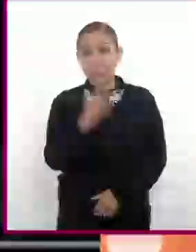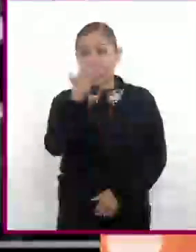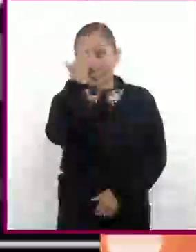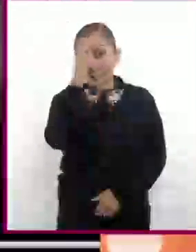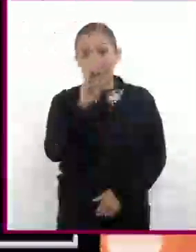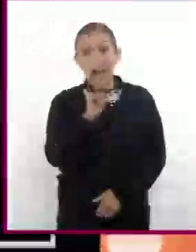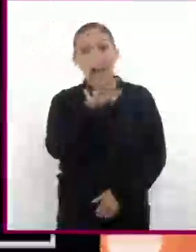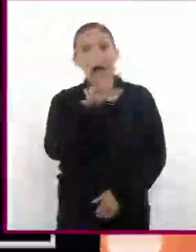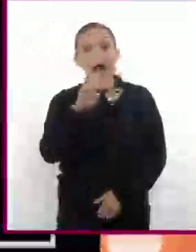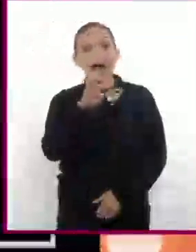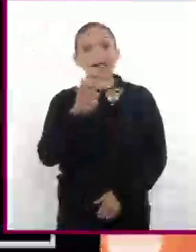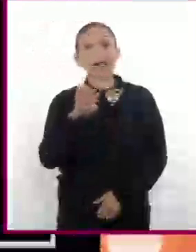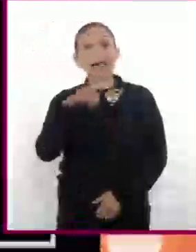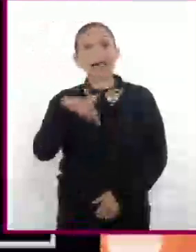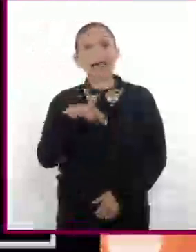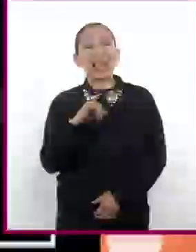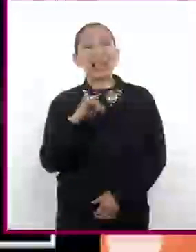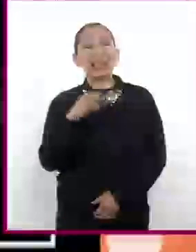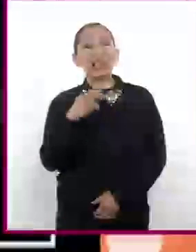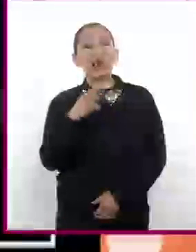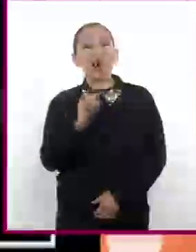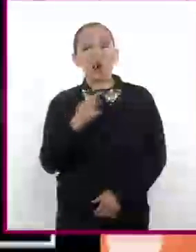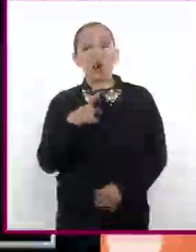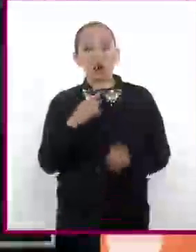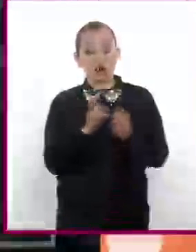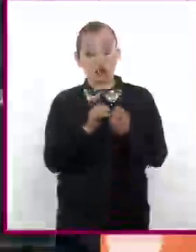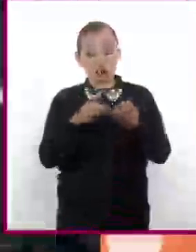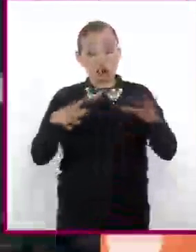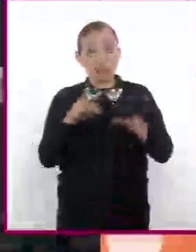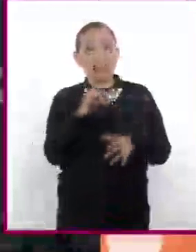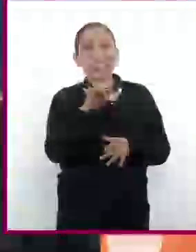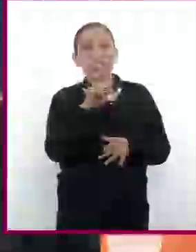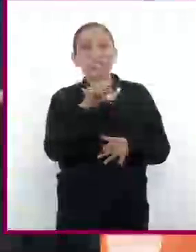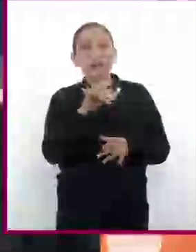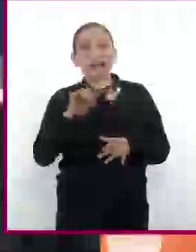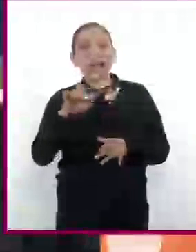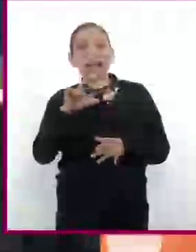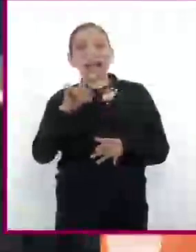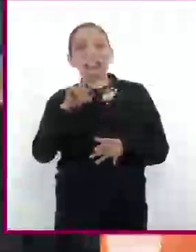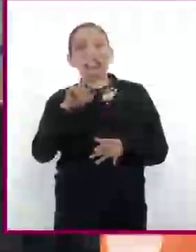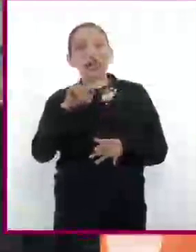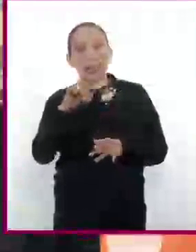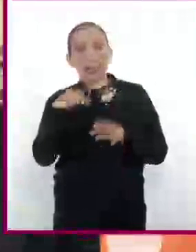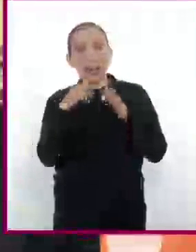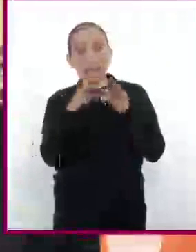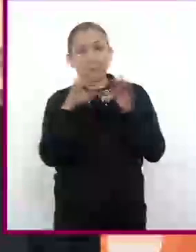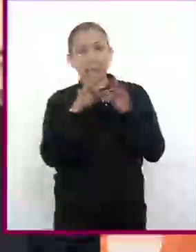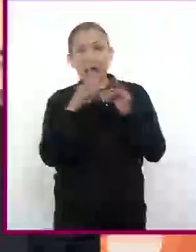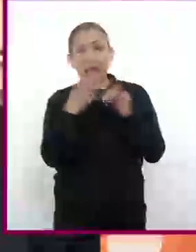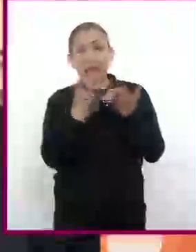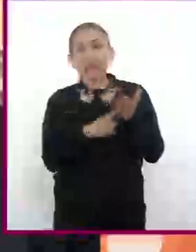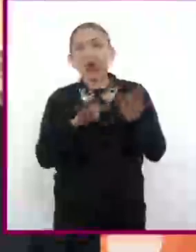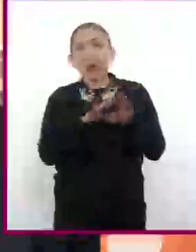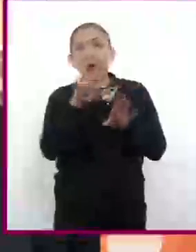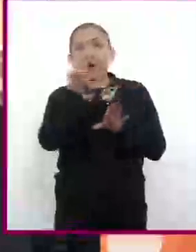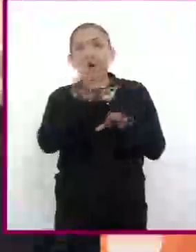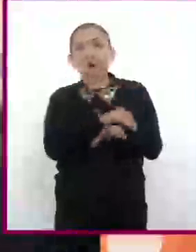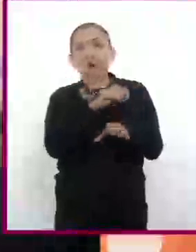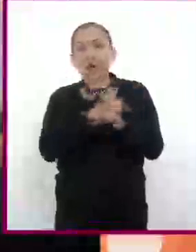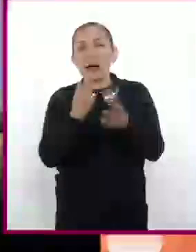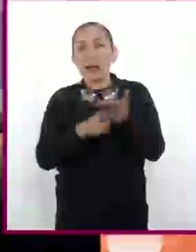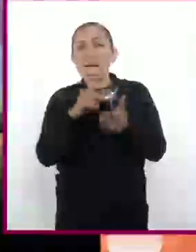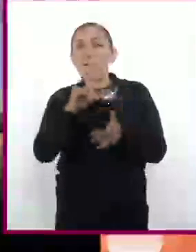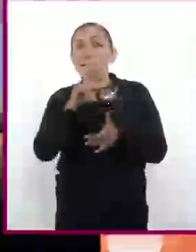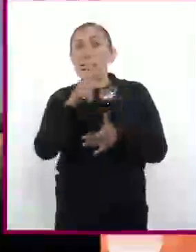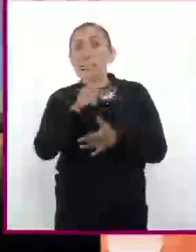Recordemos que Arrhenius desarrolló su teoría de la disociación electrolítica para explicar la conducción de electricidad en pilas eléctricas.